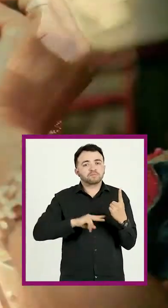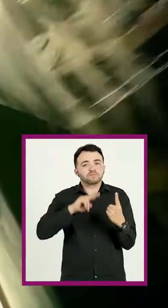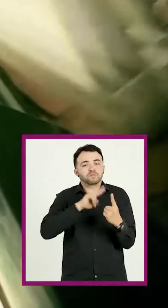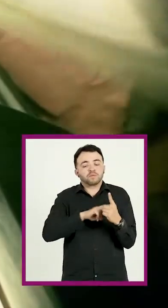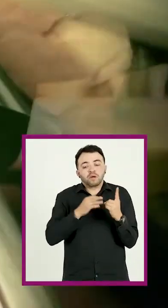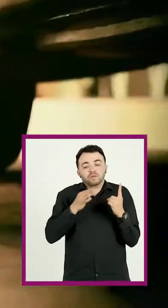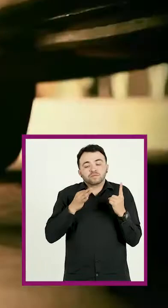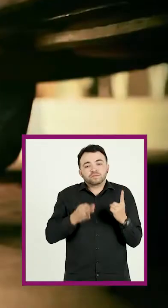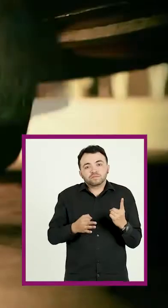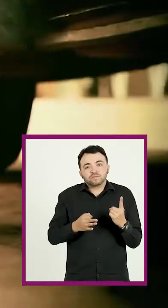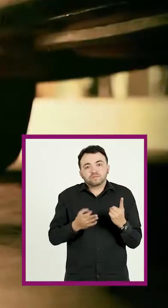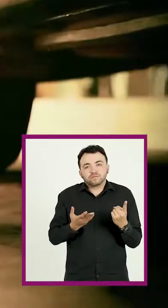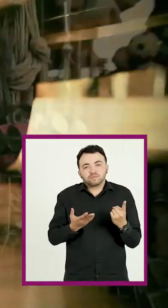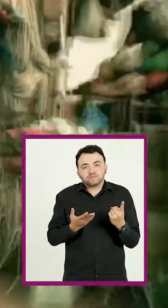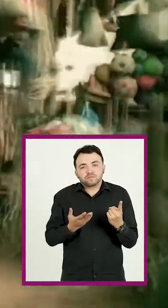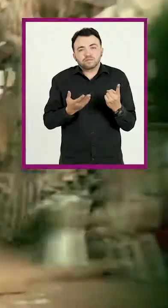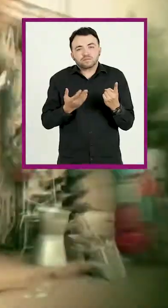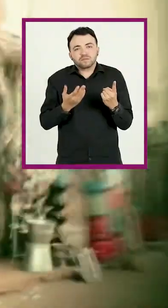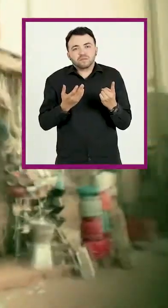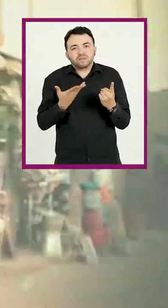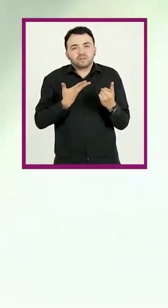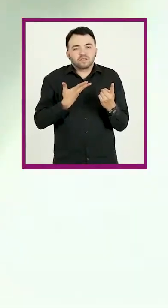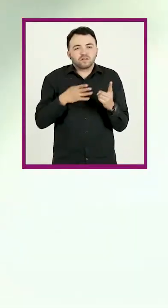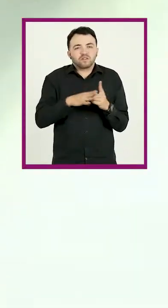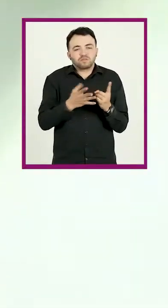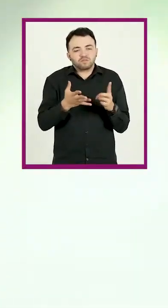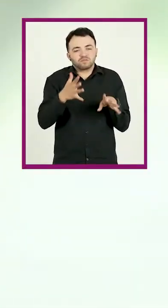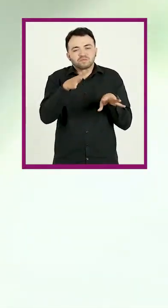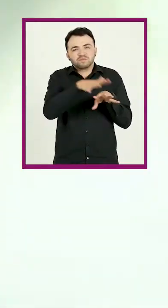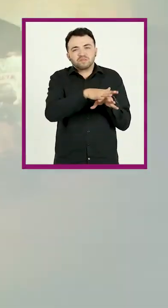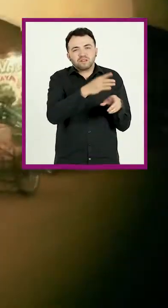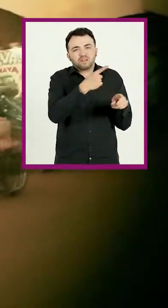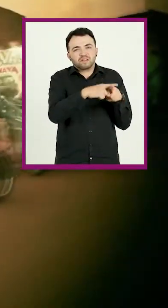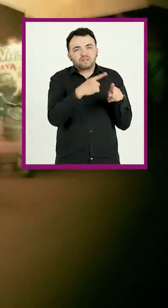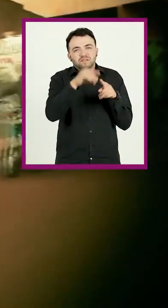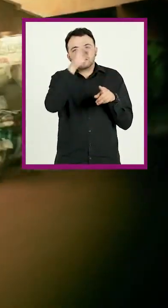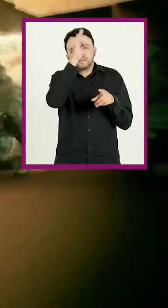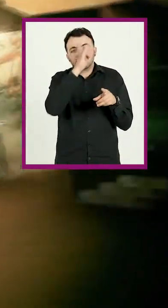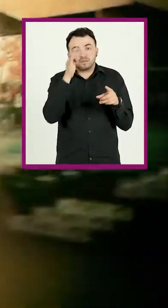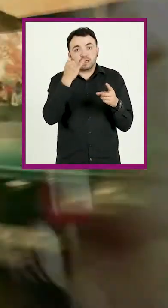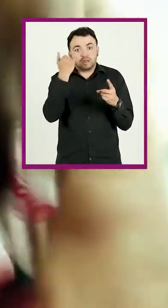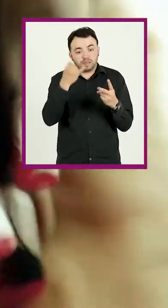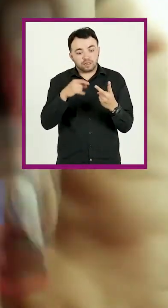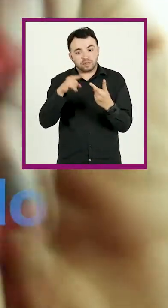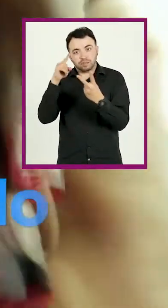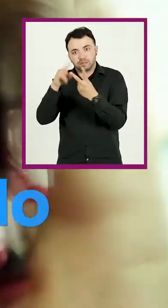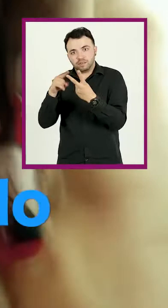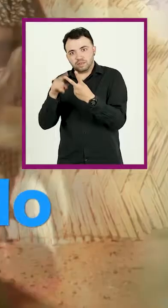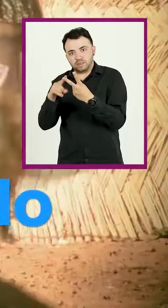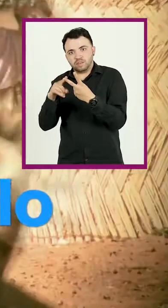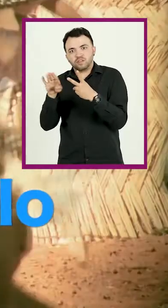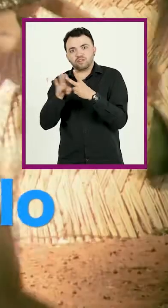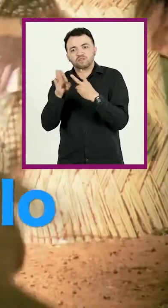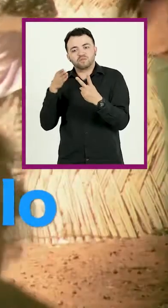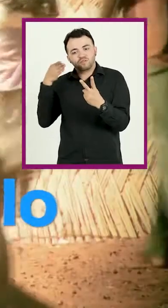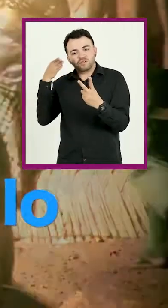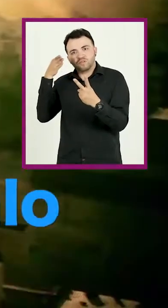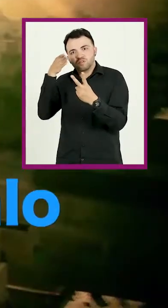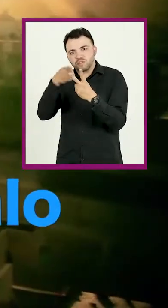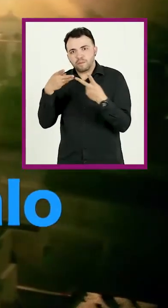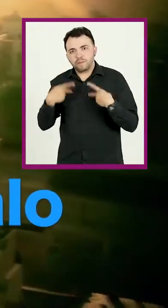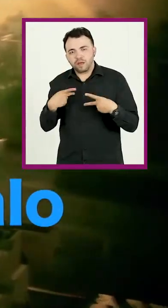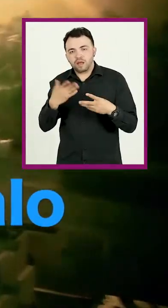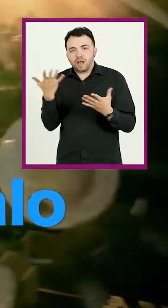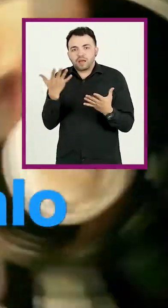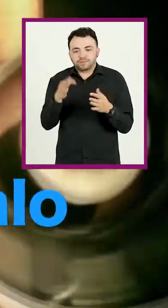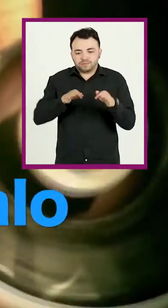como les decían, que era todo tipo de personas, incluyendo a la aristocracia, y después estaban aquellos, los Neomalo, que se dedicaban